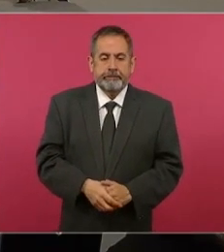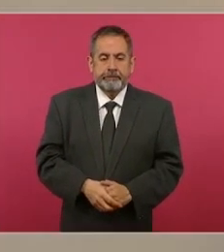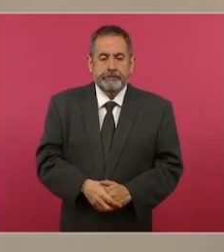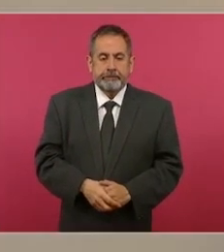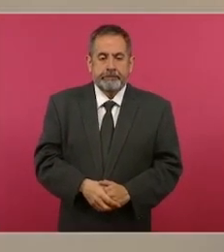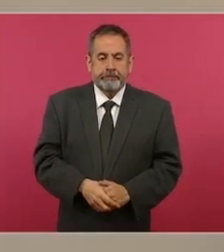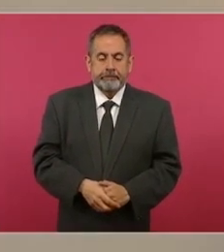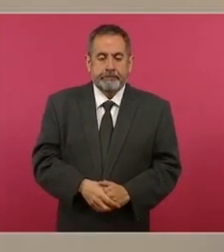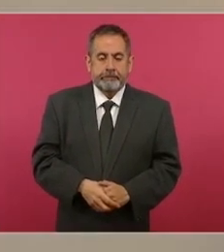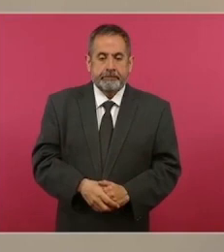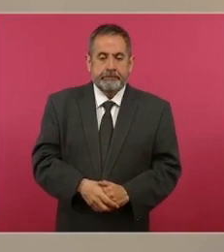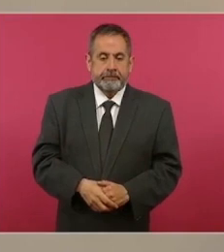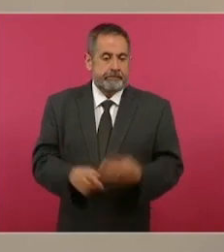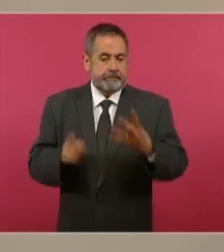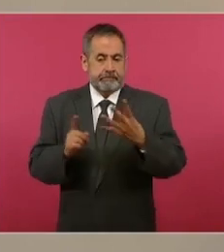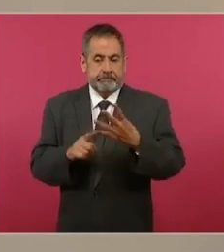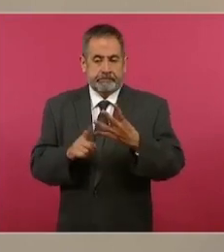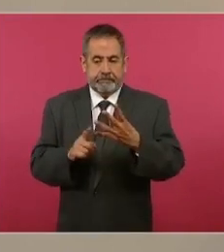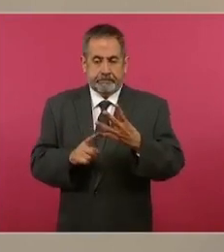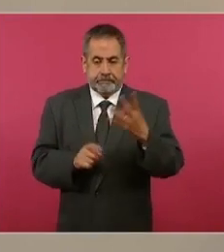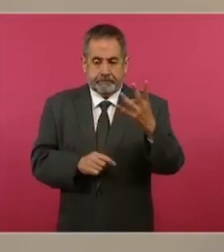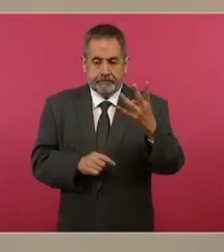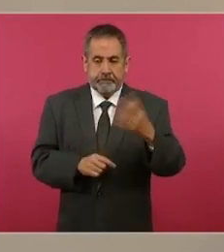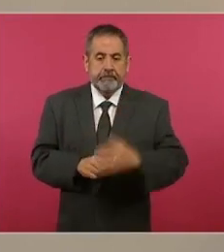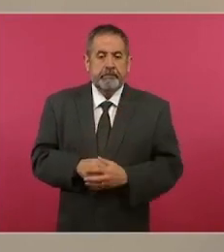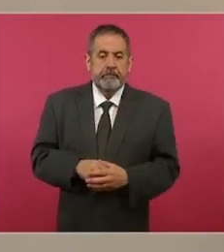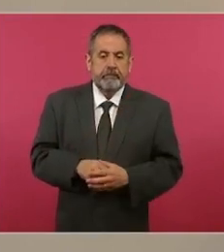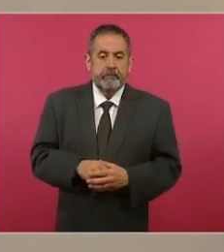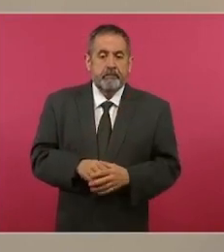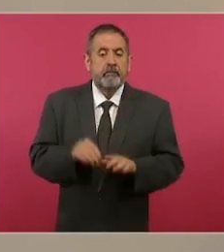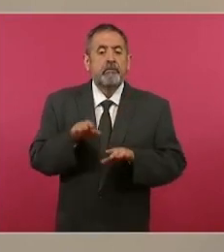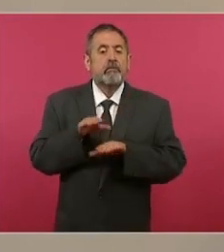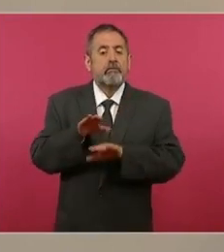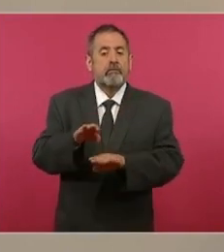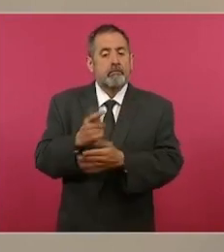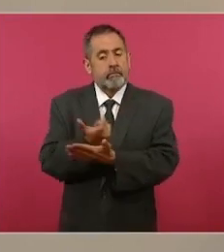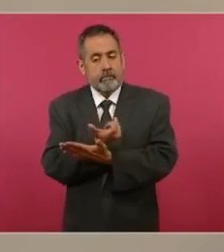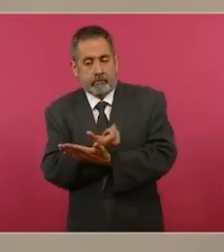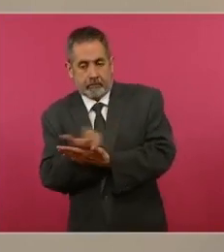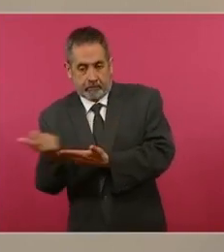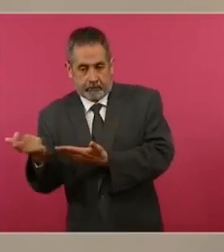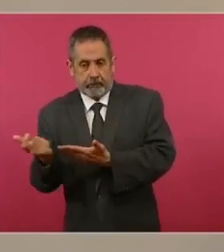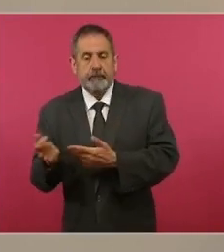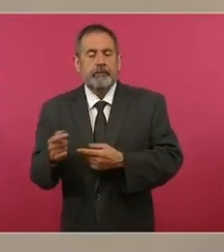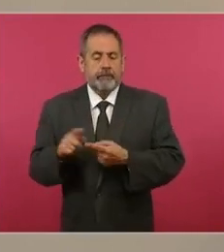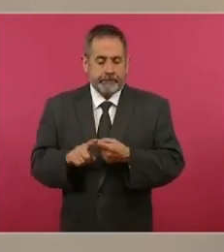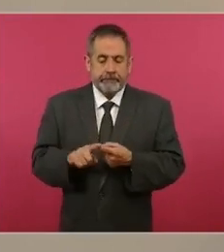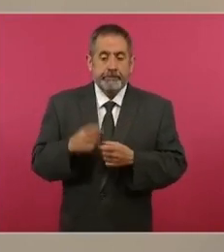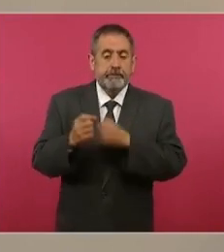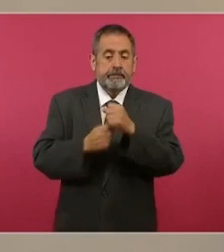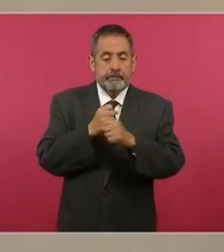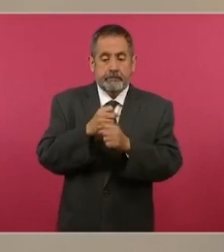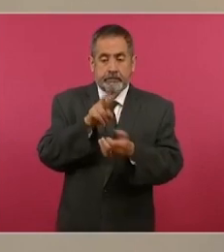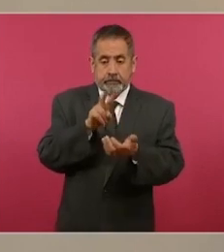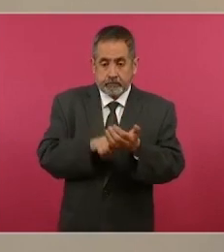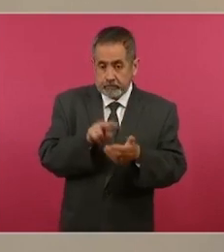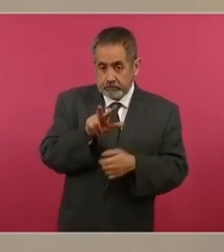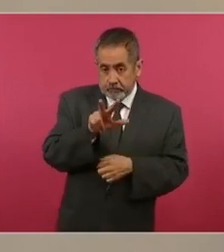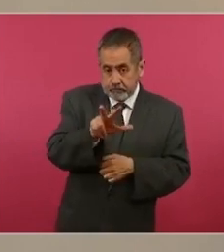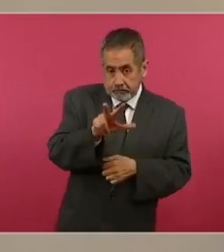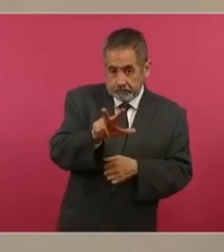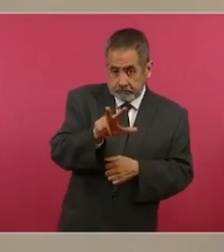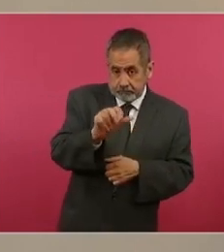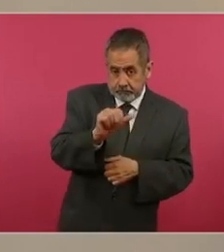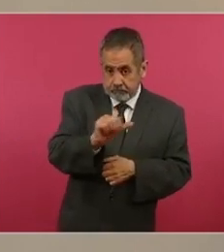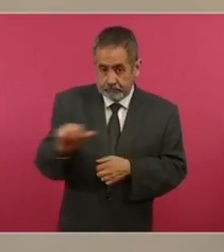3, 4. En salarios, de 2018 a